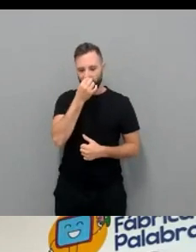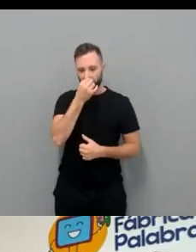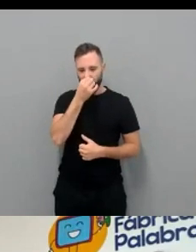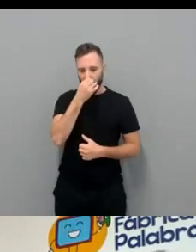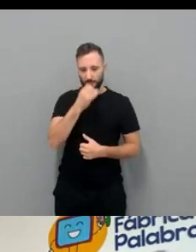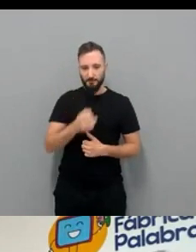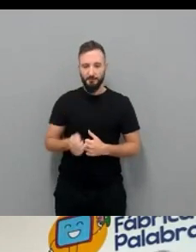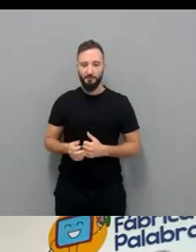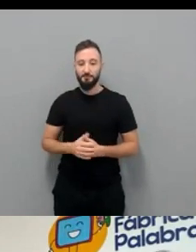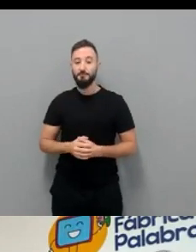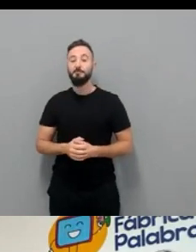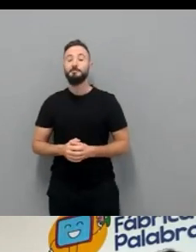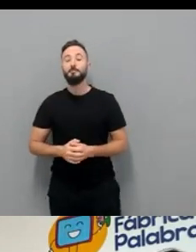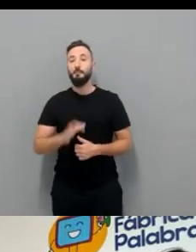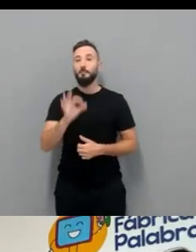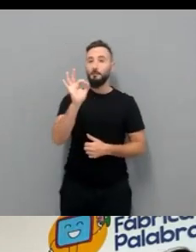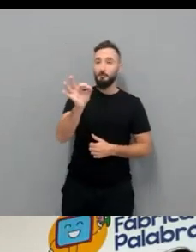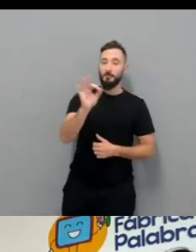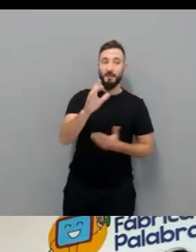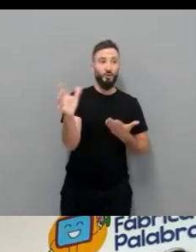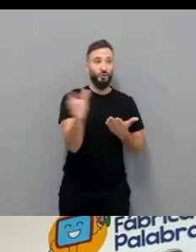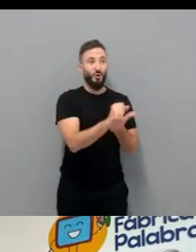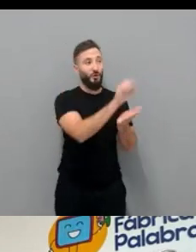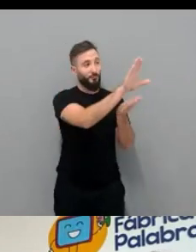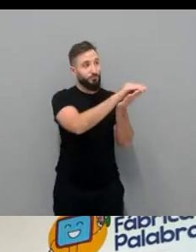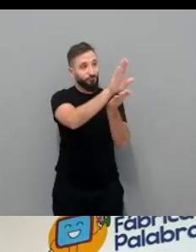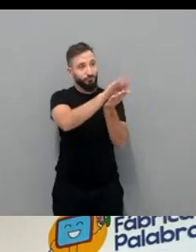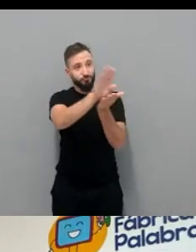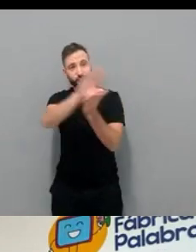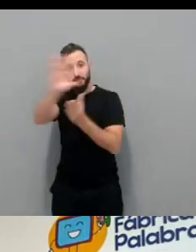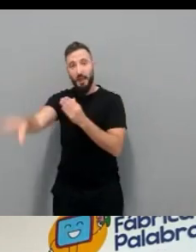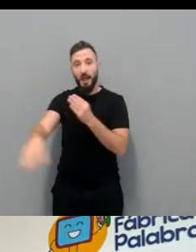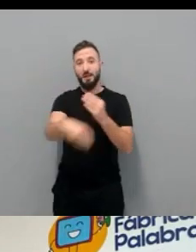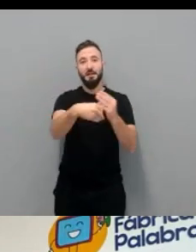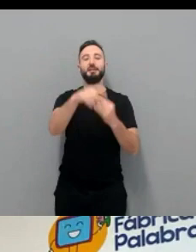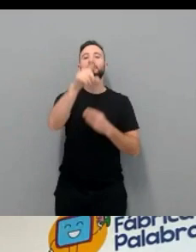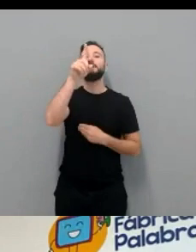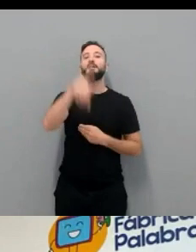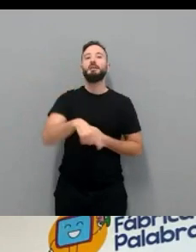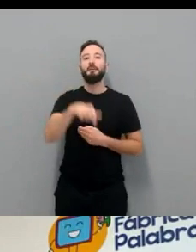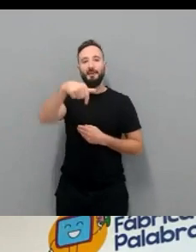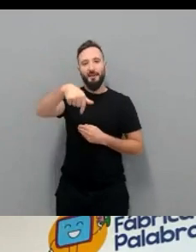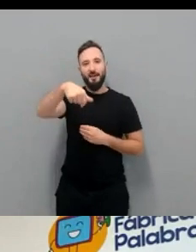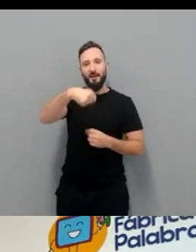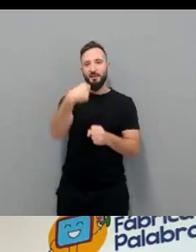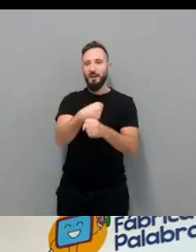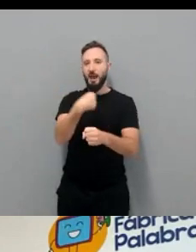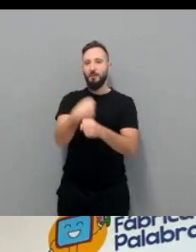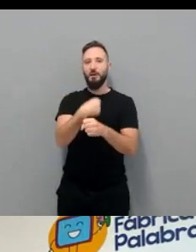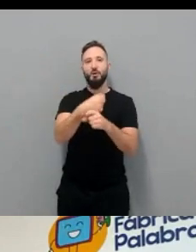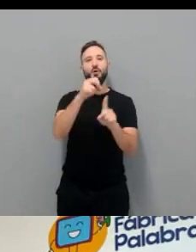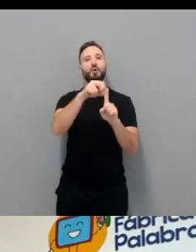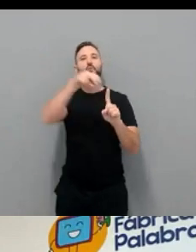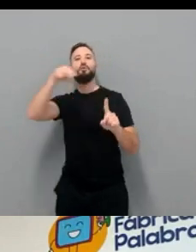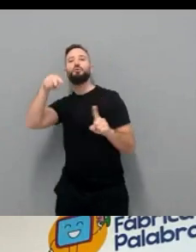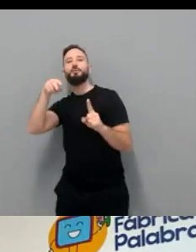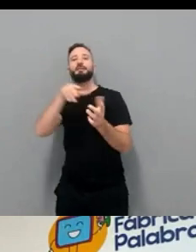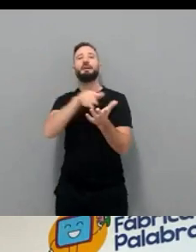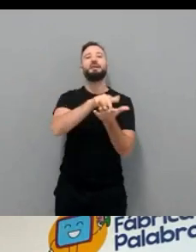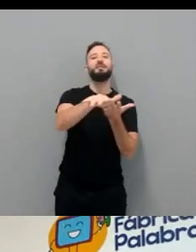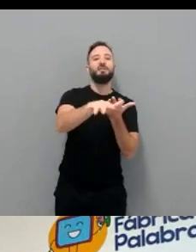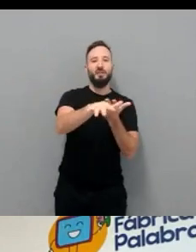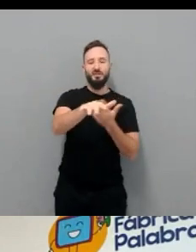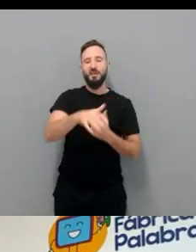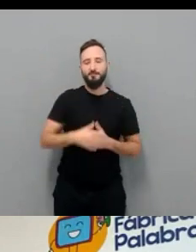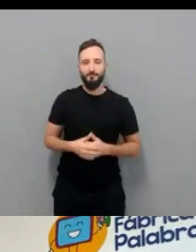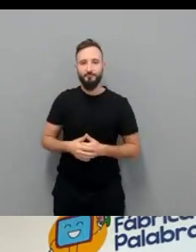Y en este sentido, recogiendo todo lo que habéis dicho, yo creo que también aquí tenemos una labor desde el punto de vista de la incidencia, ¿vale?